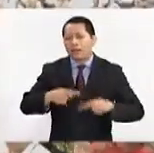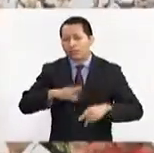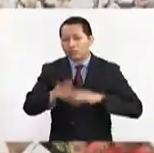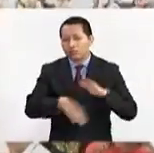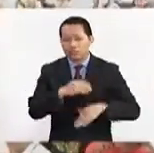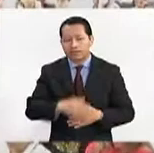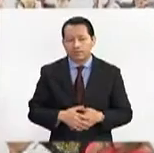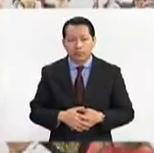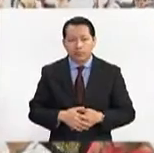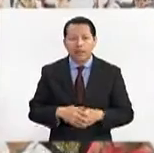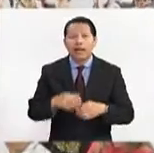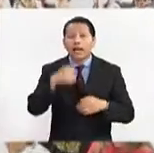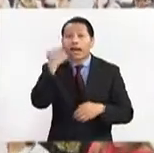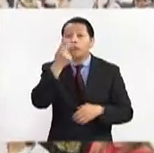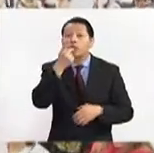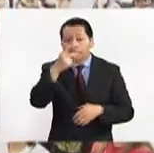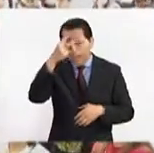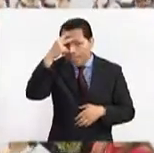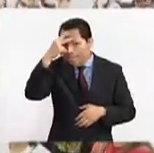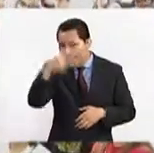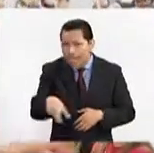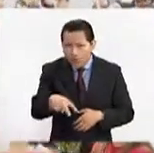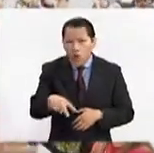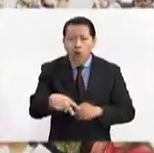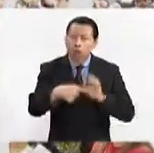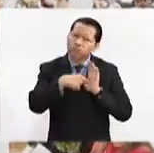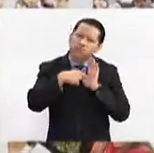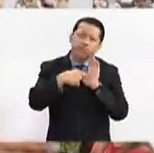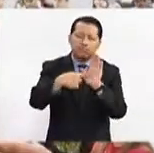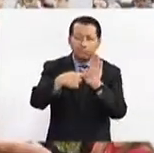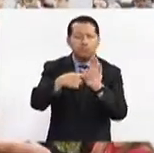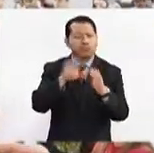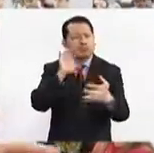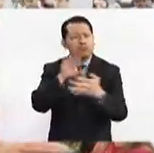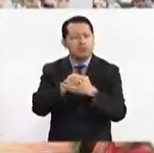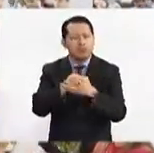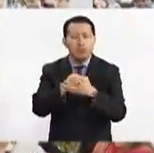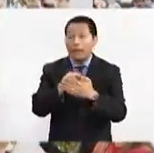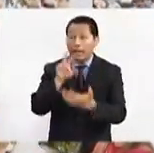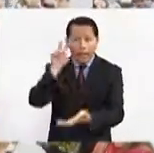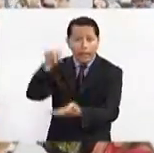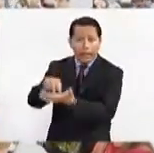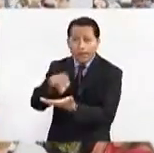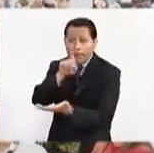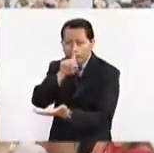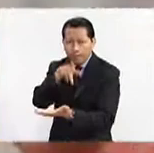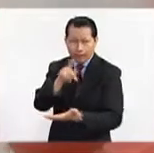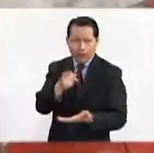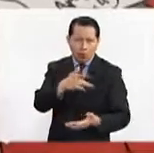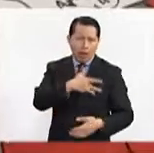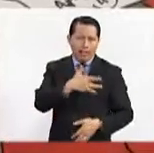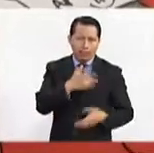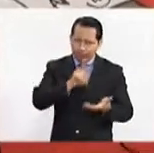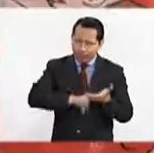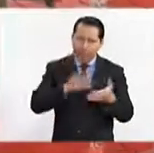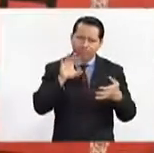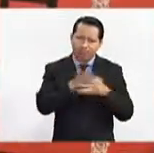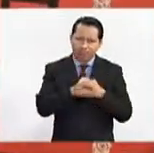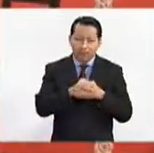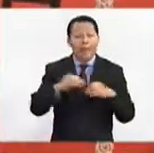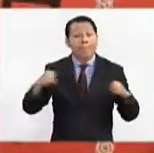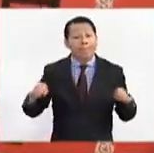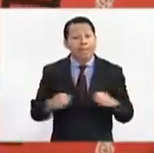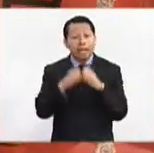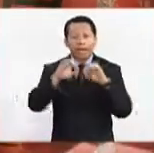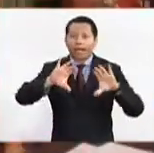Es nuestra manera de decir: México, estamos presentes. No importa que no estemos físicamente con ustedes, pues llevamos a México en el corazón. Desde la emergencia,